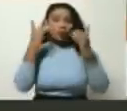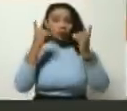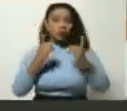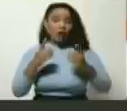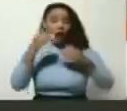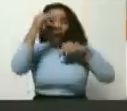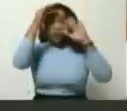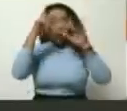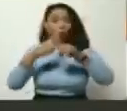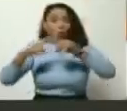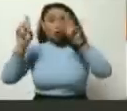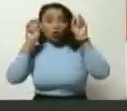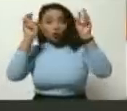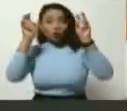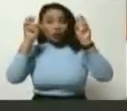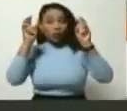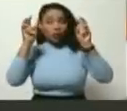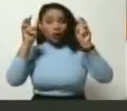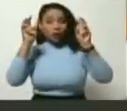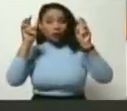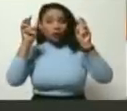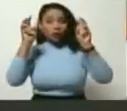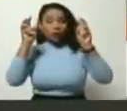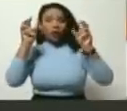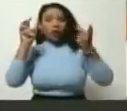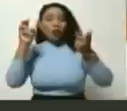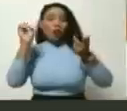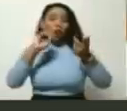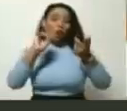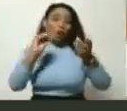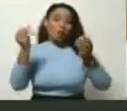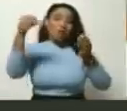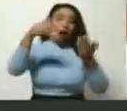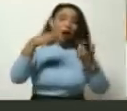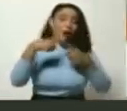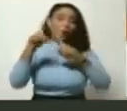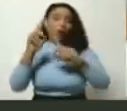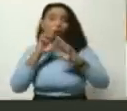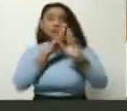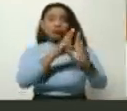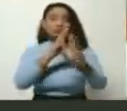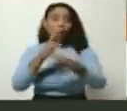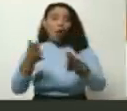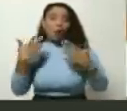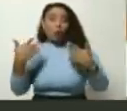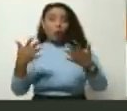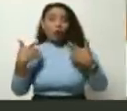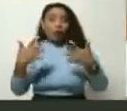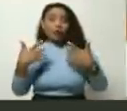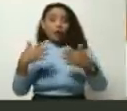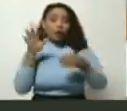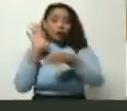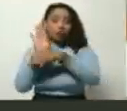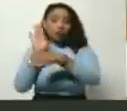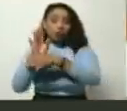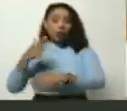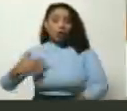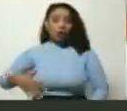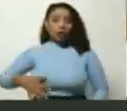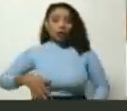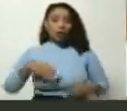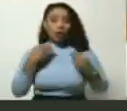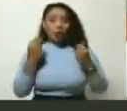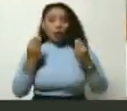otras áreas adicional o alternativamente, respondiendo a la urgencia de preservar los derechos